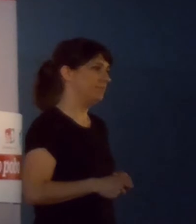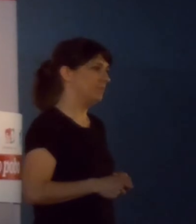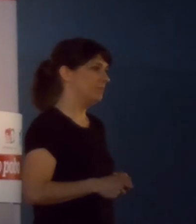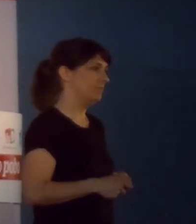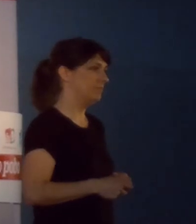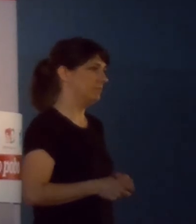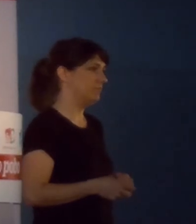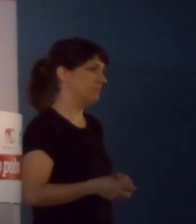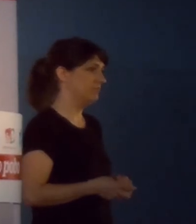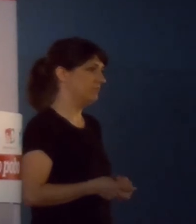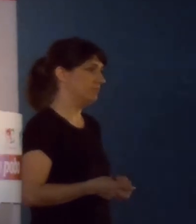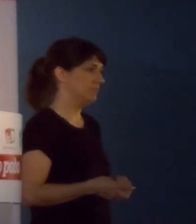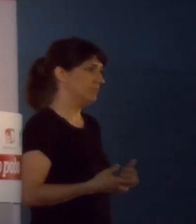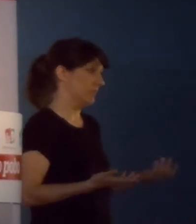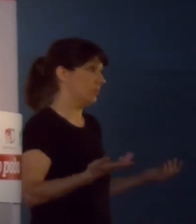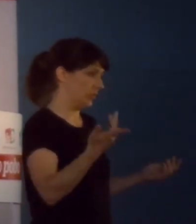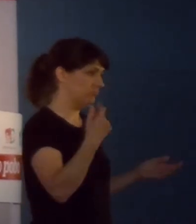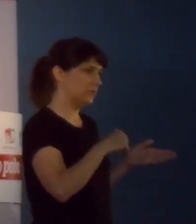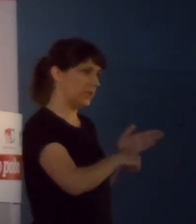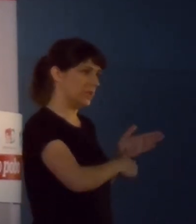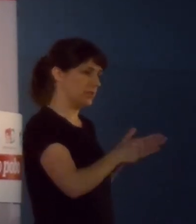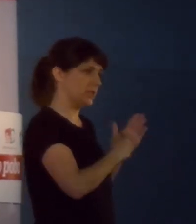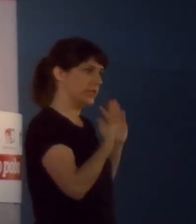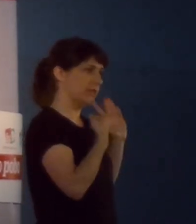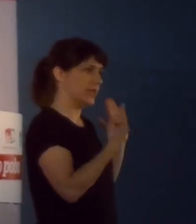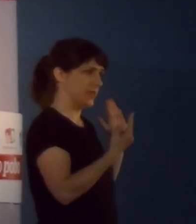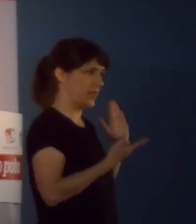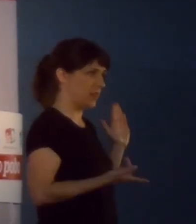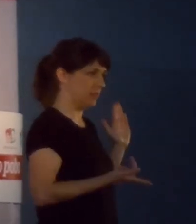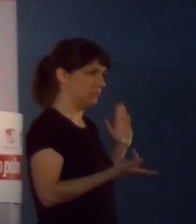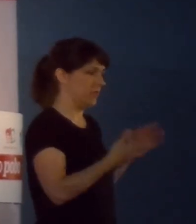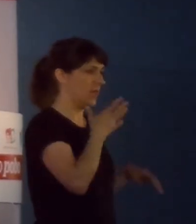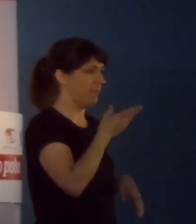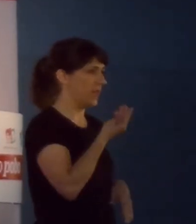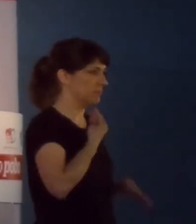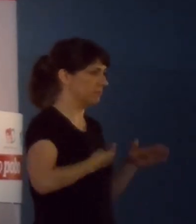cando menos conforme o carné de identidade e a partida de nacemento,